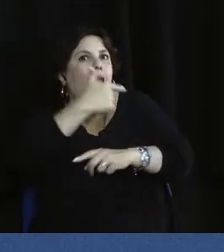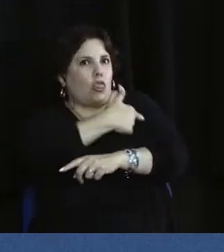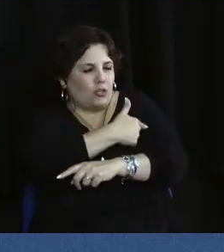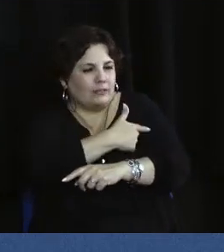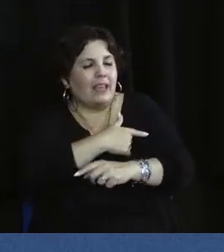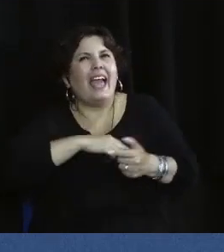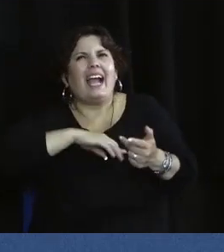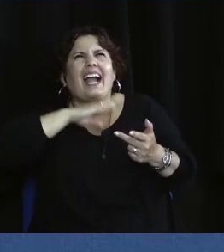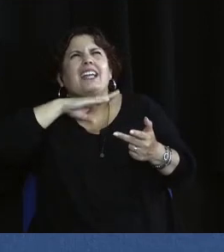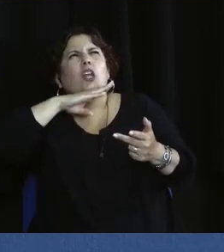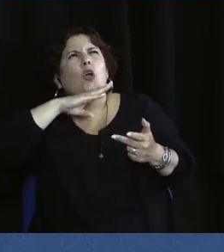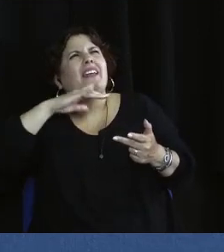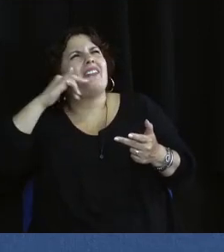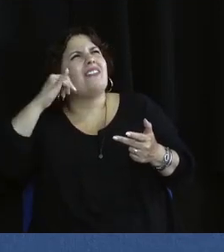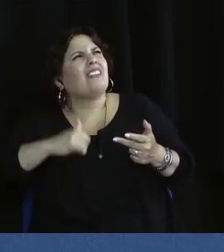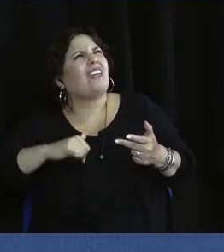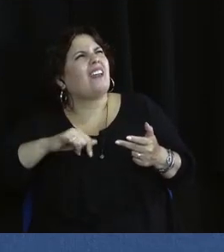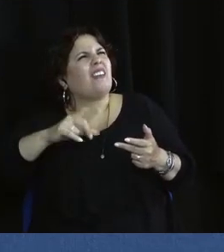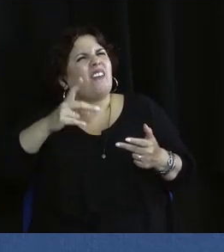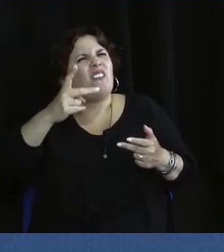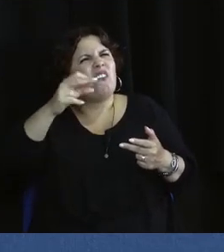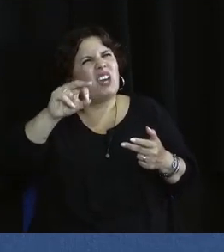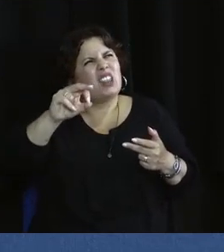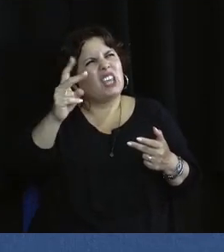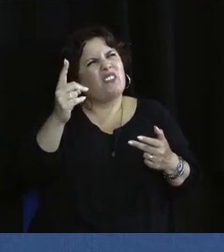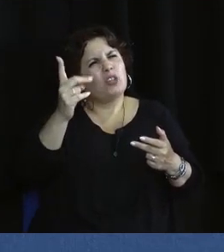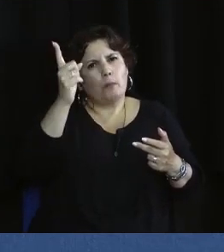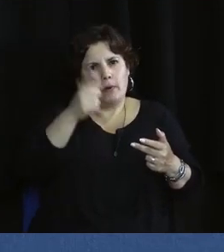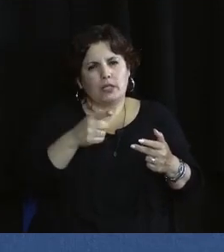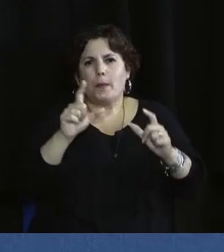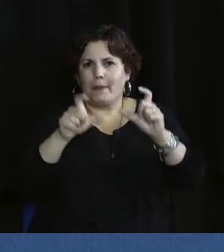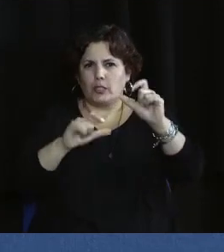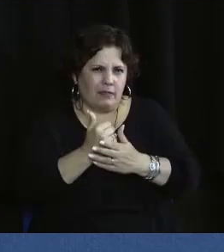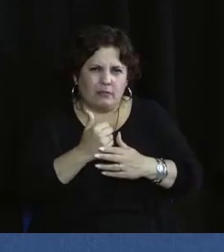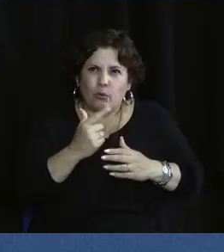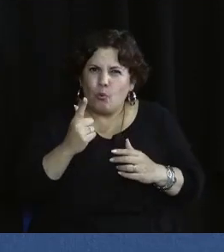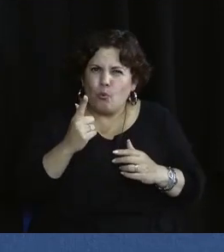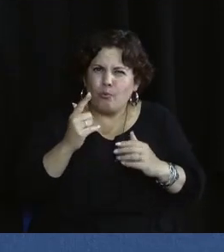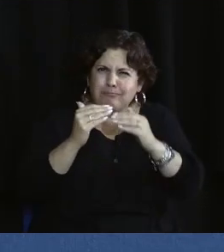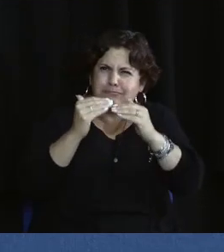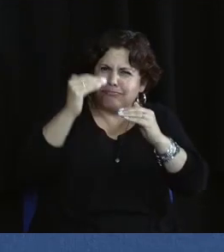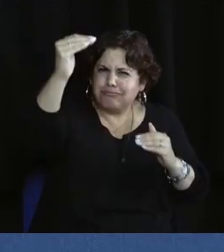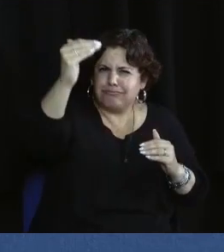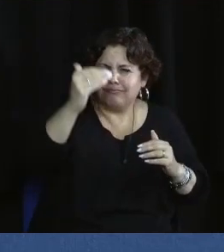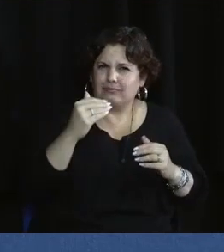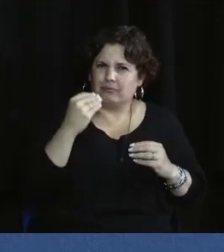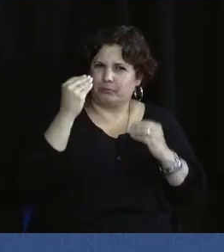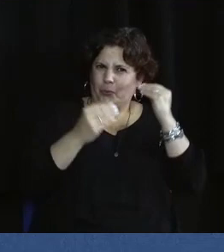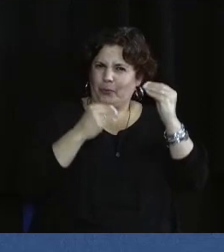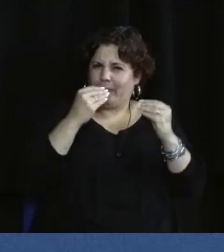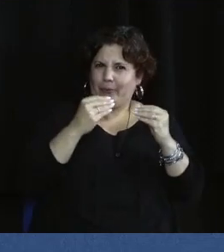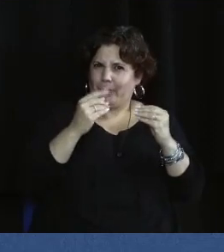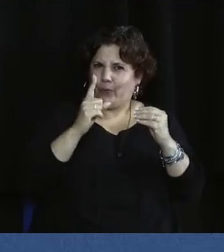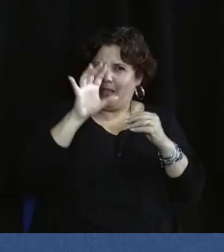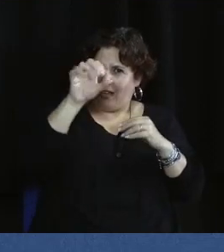y Canelones tiene el 20 o 21% de su población vacunada. Por eso la